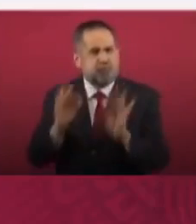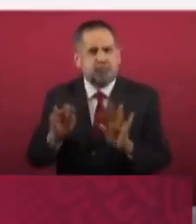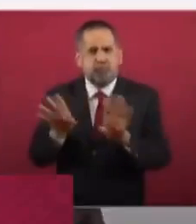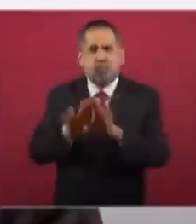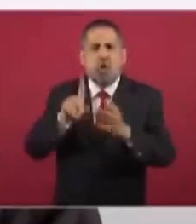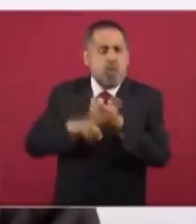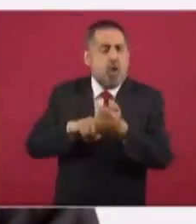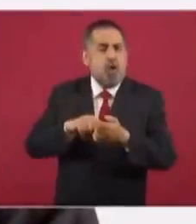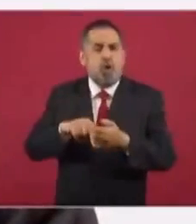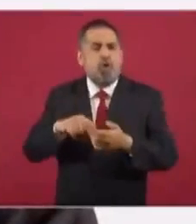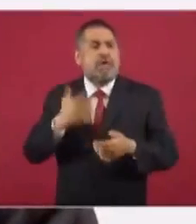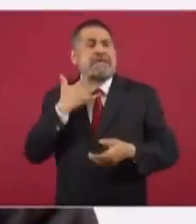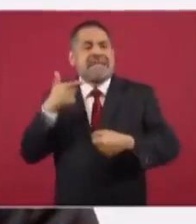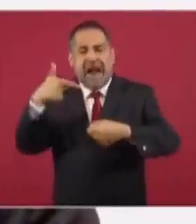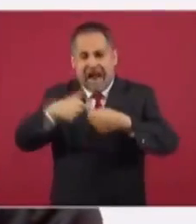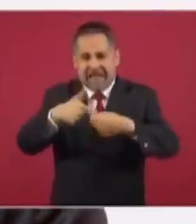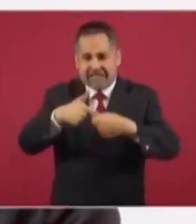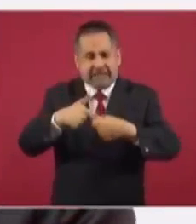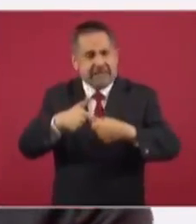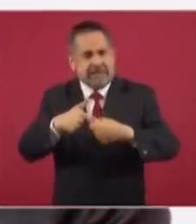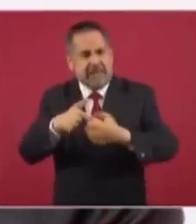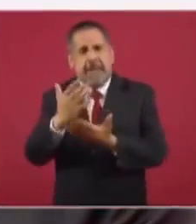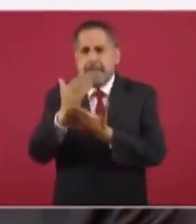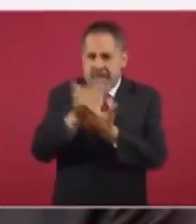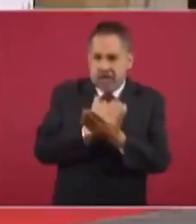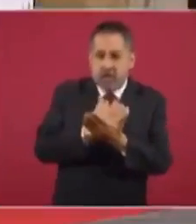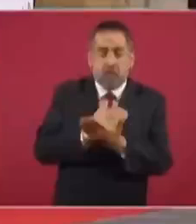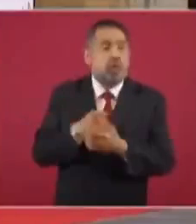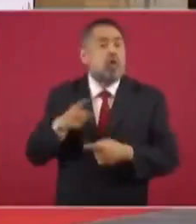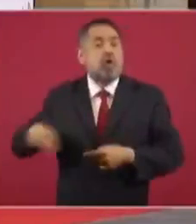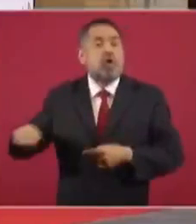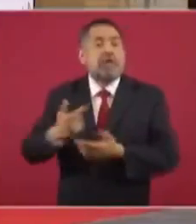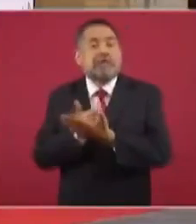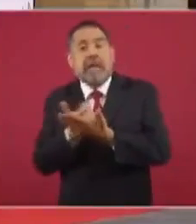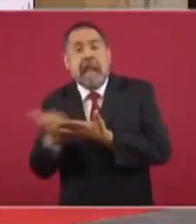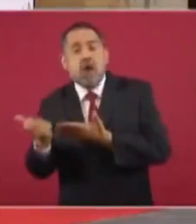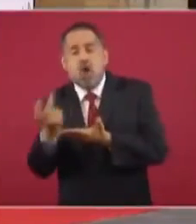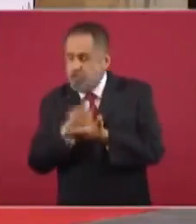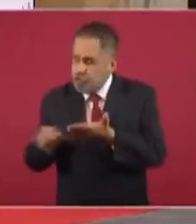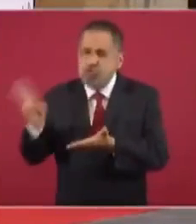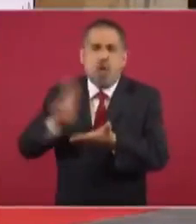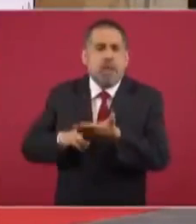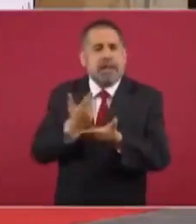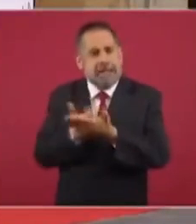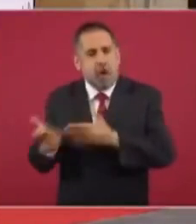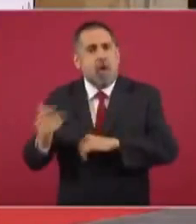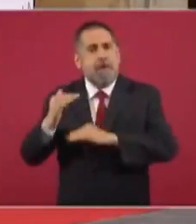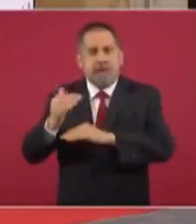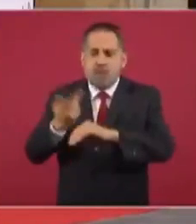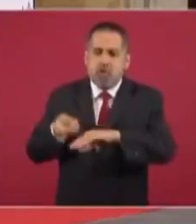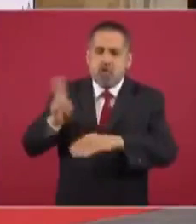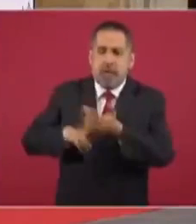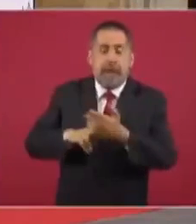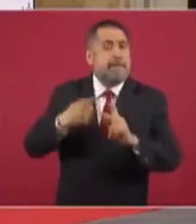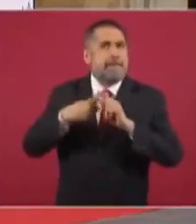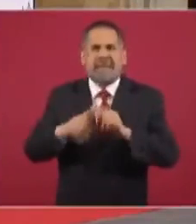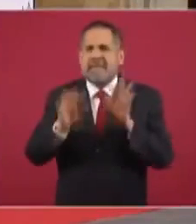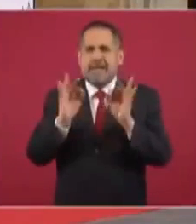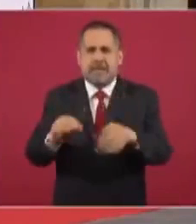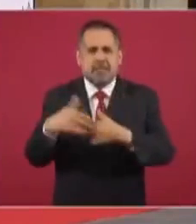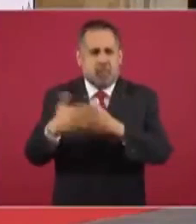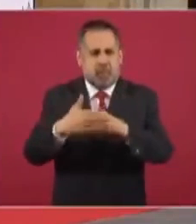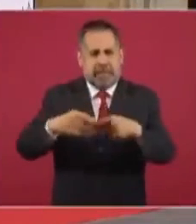los combustibles y aumento al doble del salario mínimo. Lo mismo se aplicará desde enero